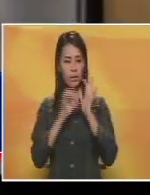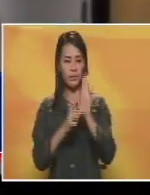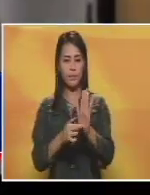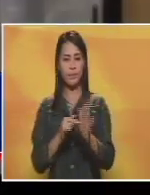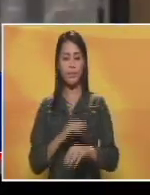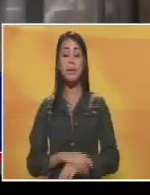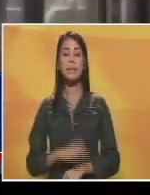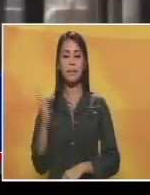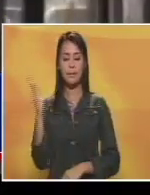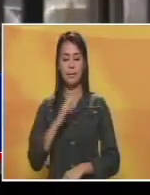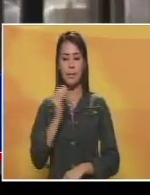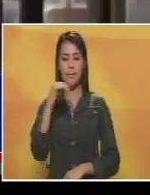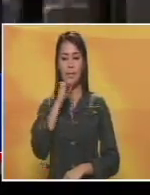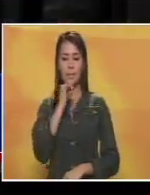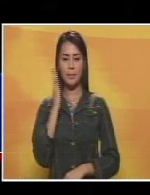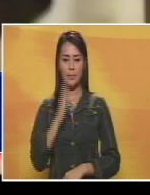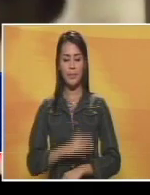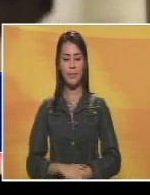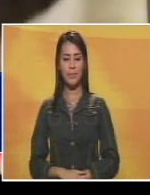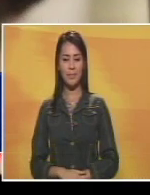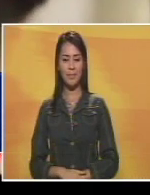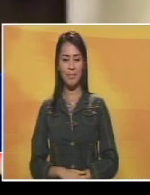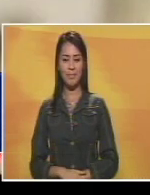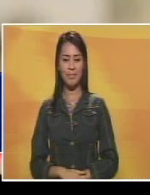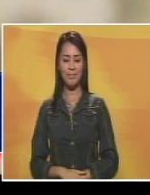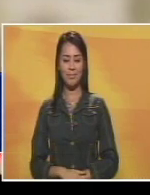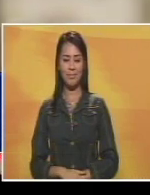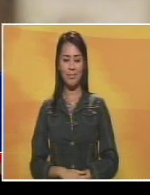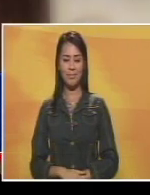Los detalles con Carielis Cuadros en Estrenos y Estrenos.